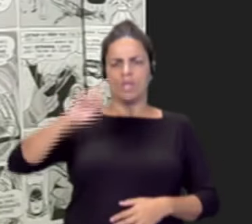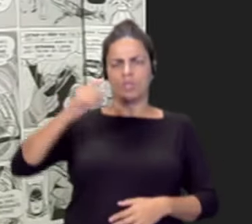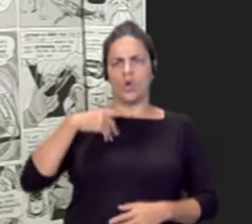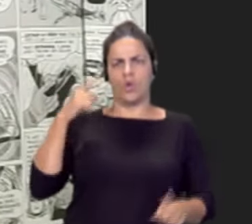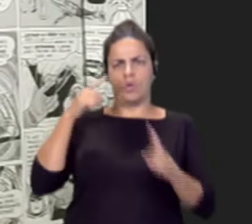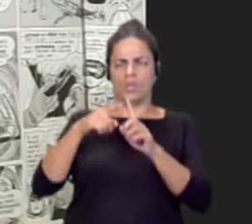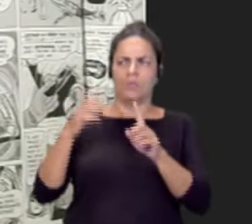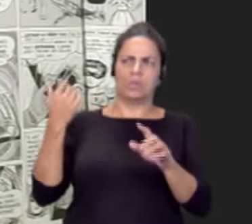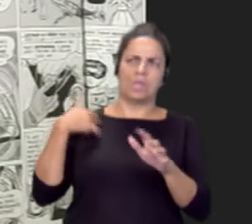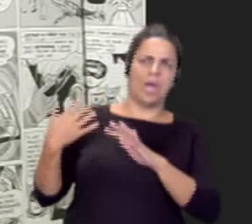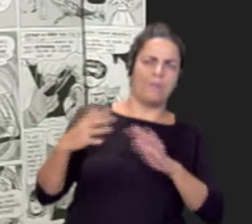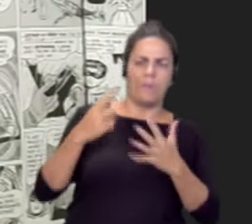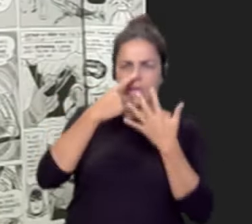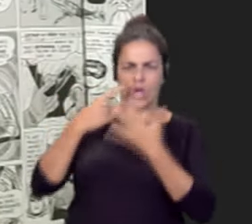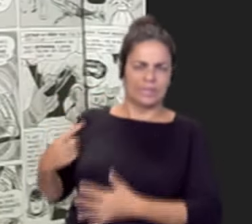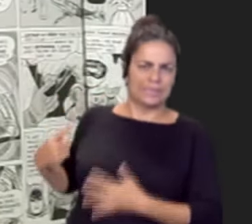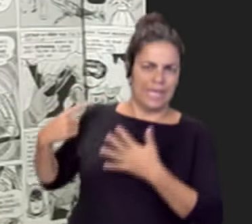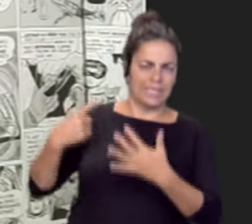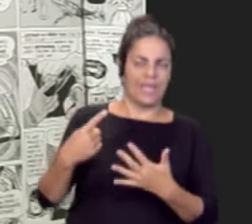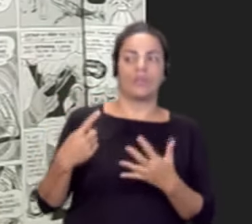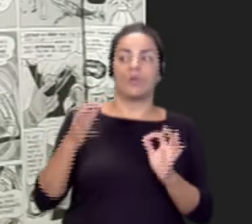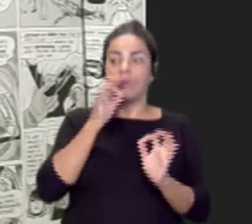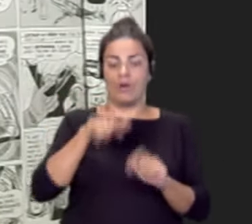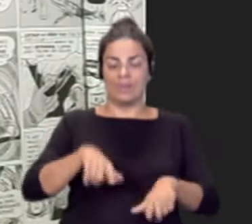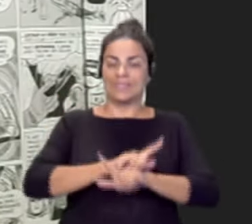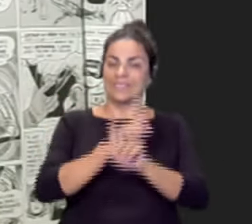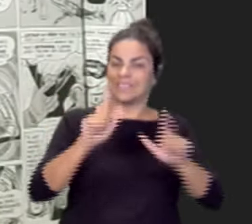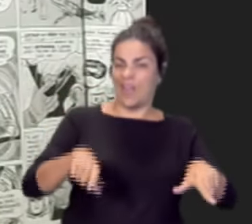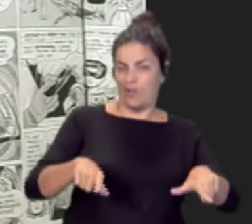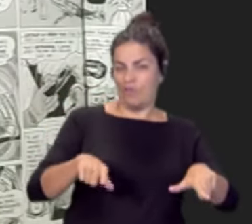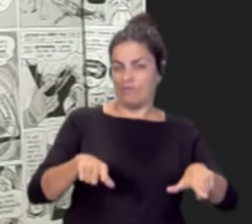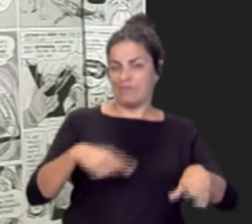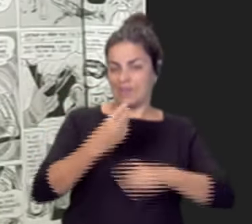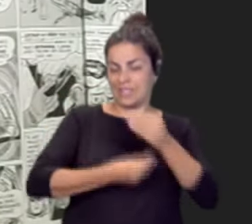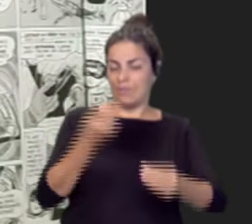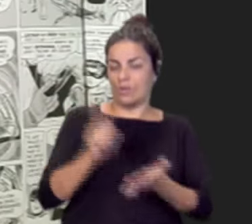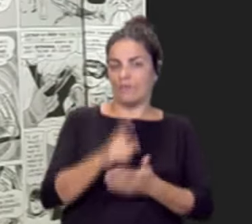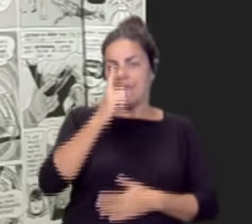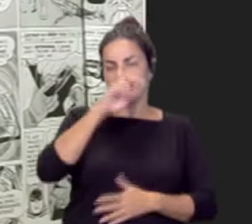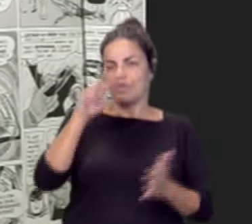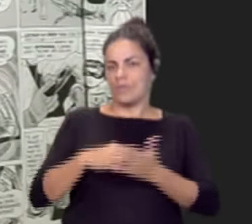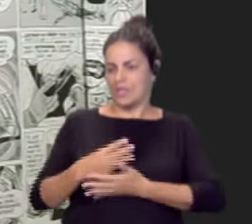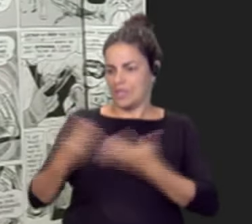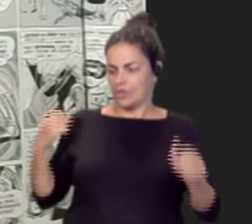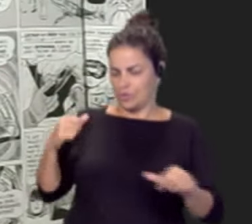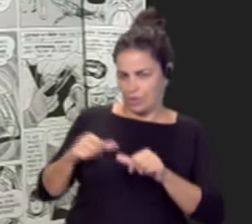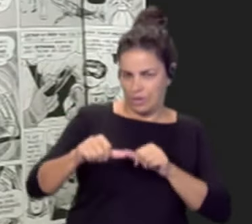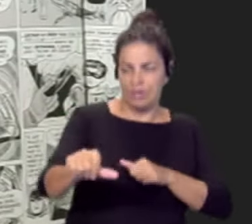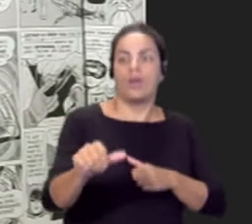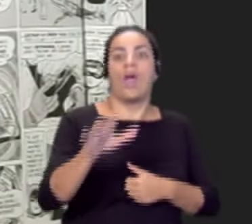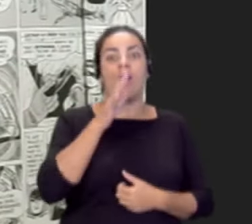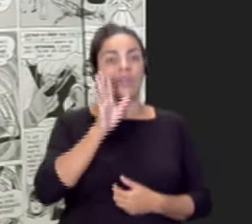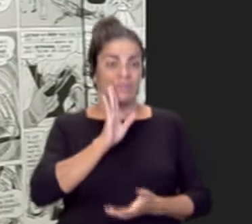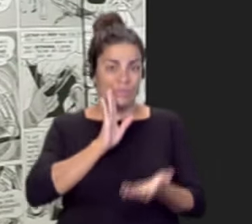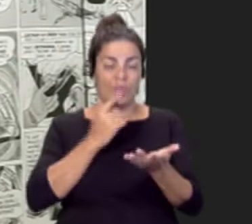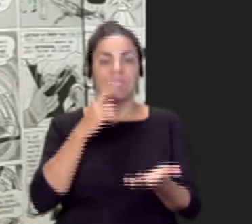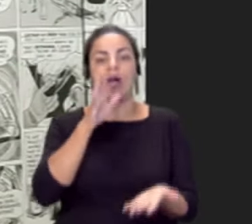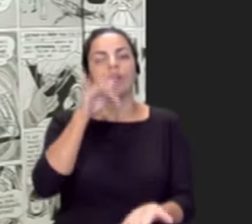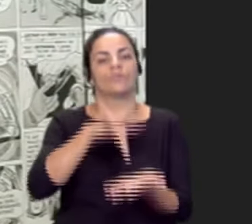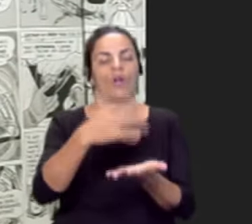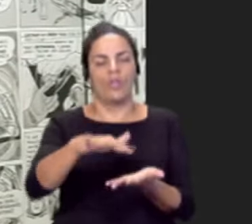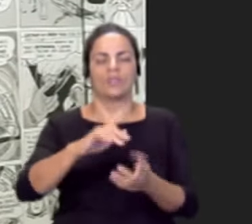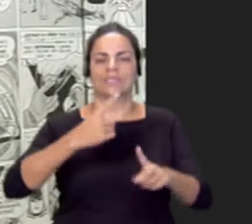bueno, aproximadamente 6 años cuando recuperamos este salón en el 2018, salón que ahora se celebra, pues como comentabas, María, en Santa Luz de Tenerife, en la